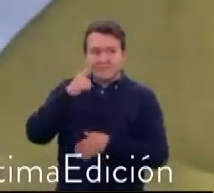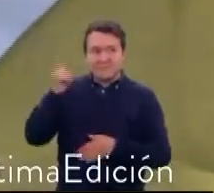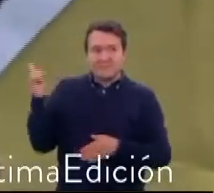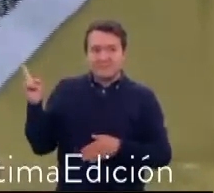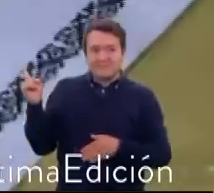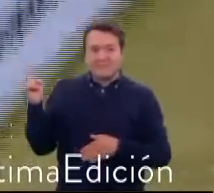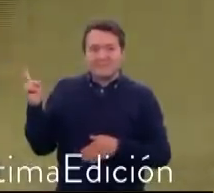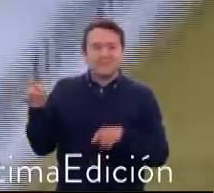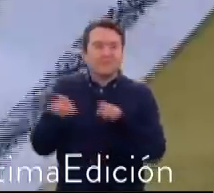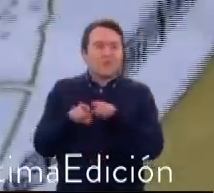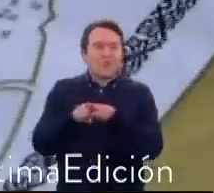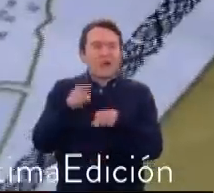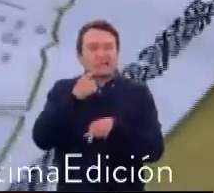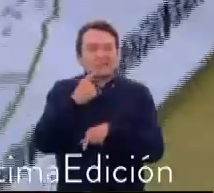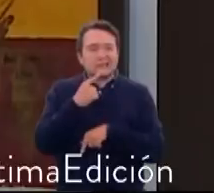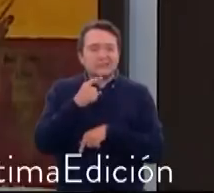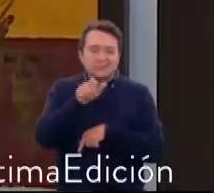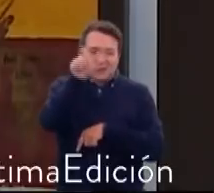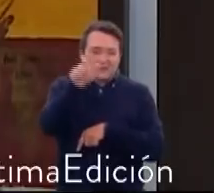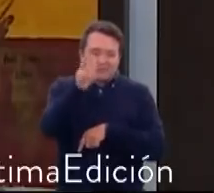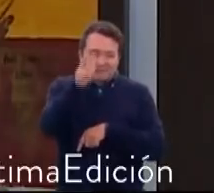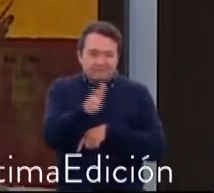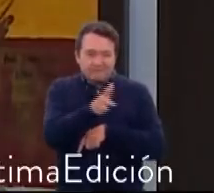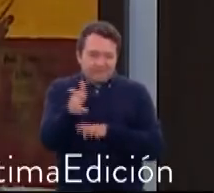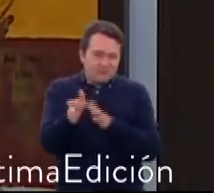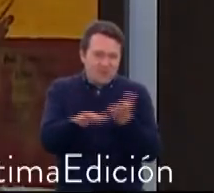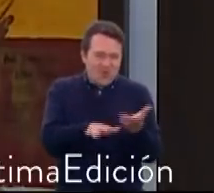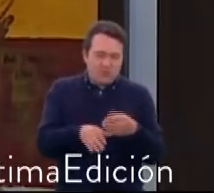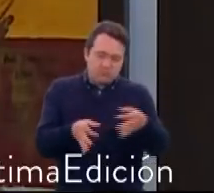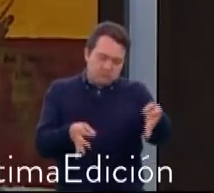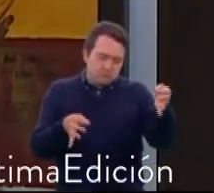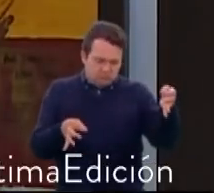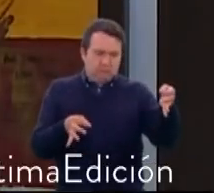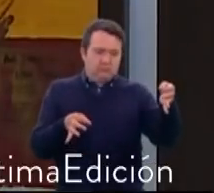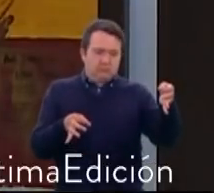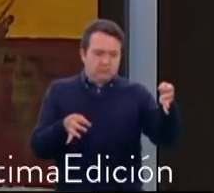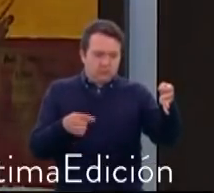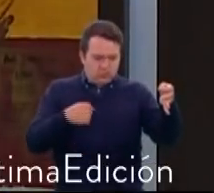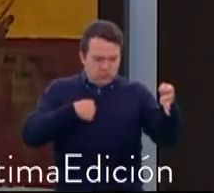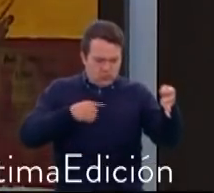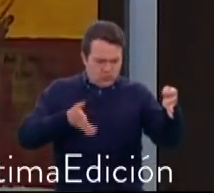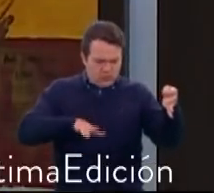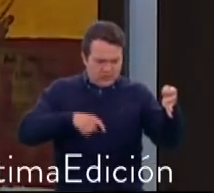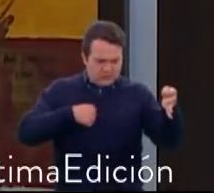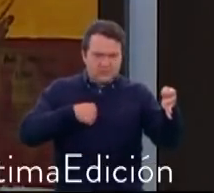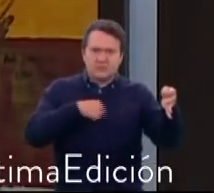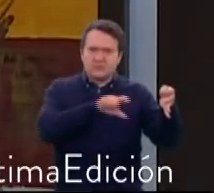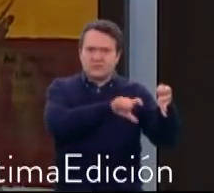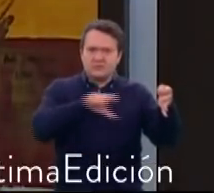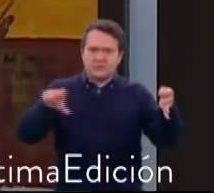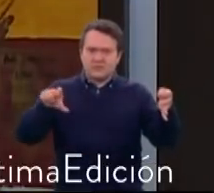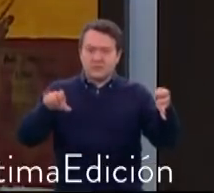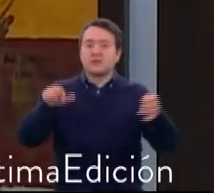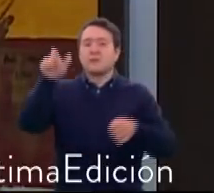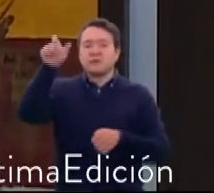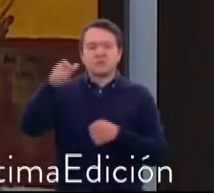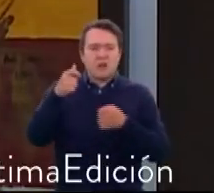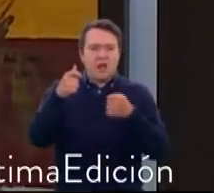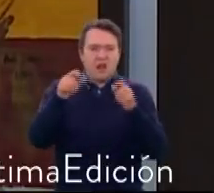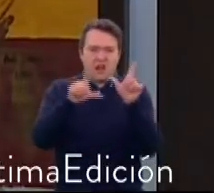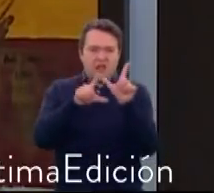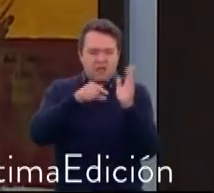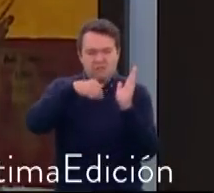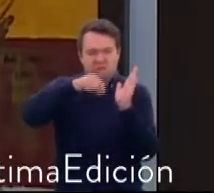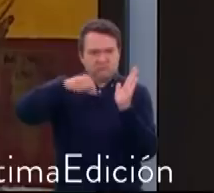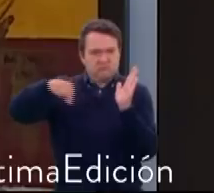invitando a mi funeral y en letra de alguna persona viene letra grande